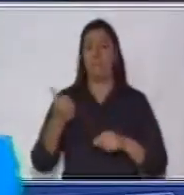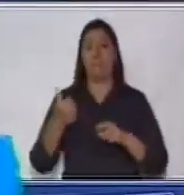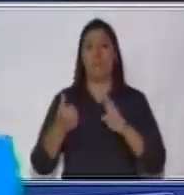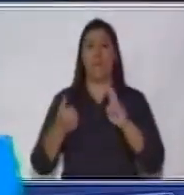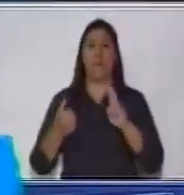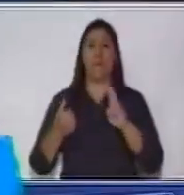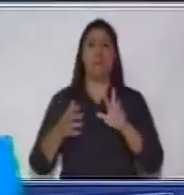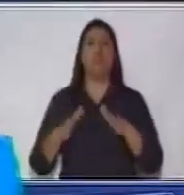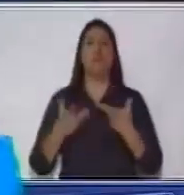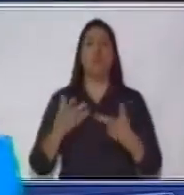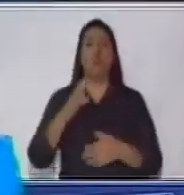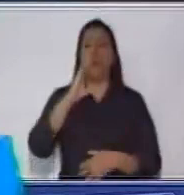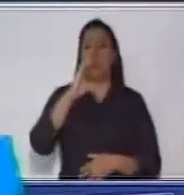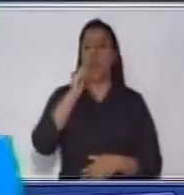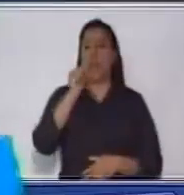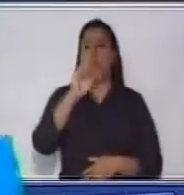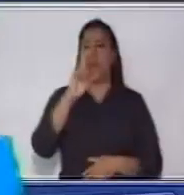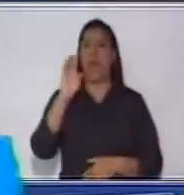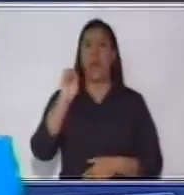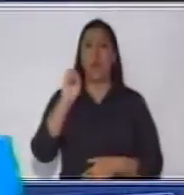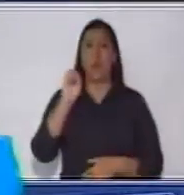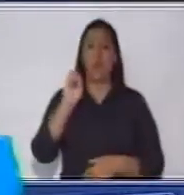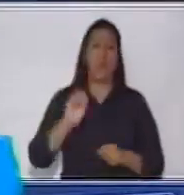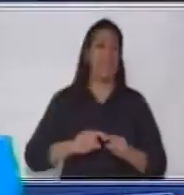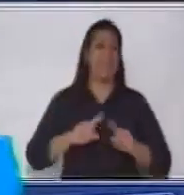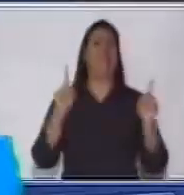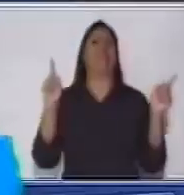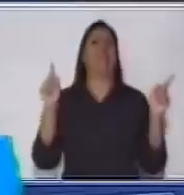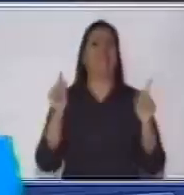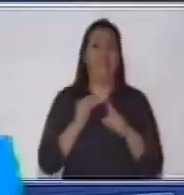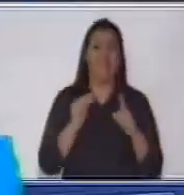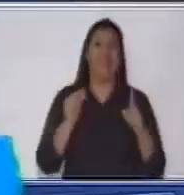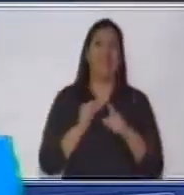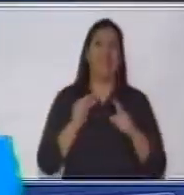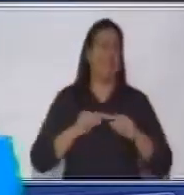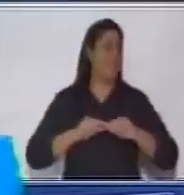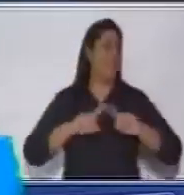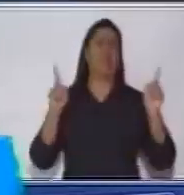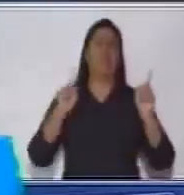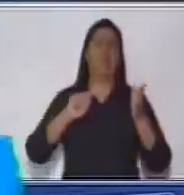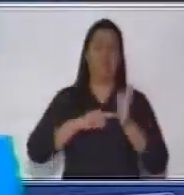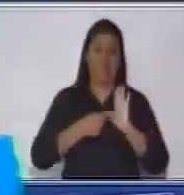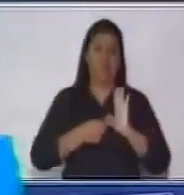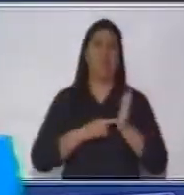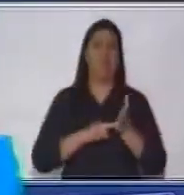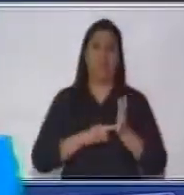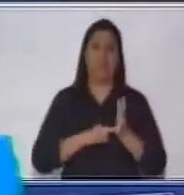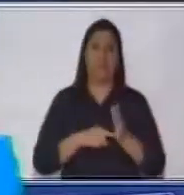es otra palabra con otro significado. Y por último, ¿qué vemos acá?